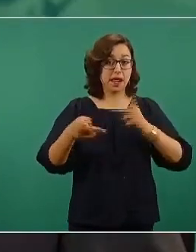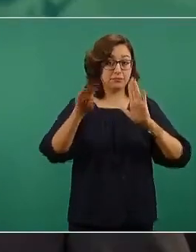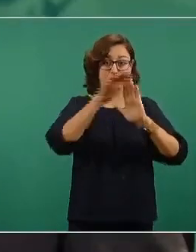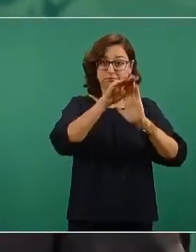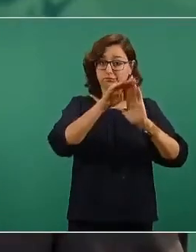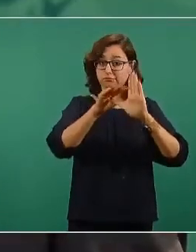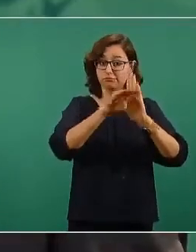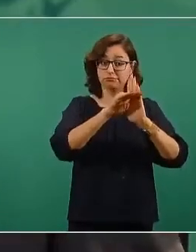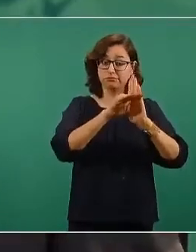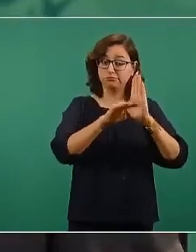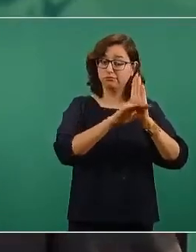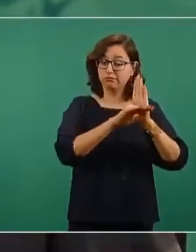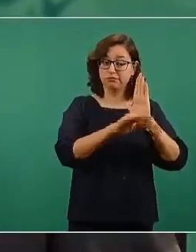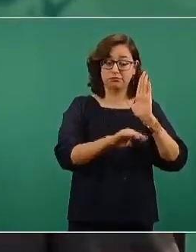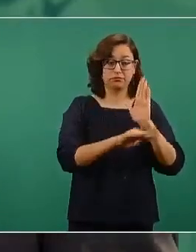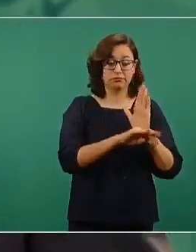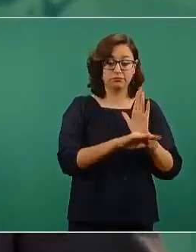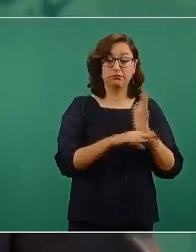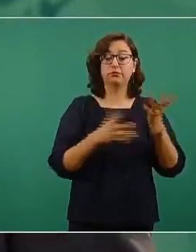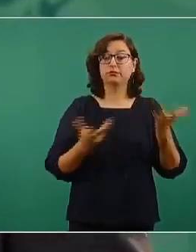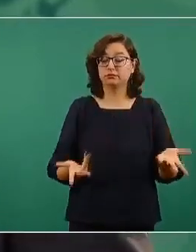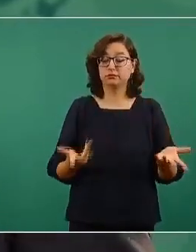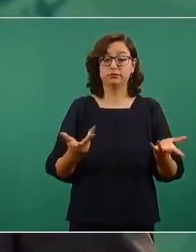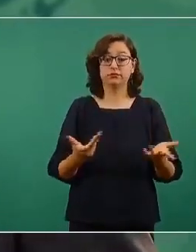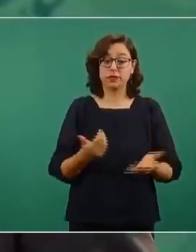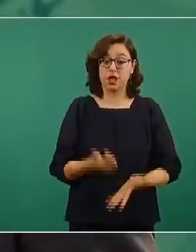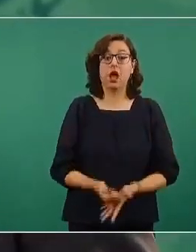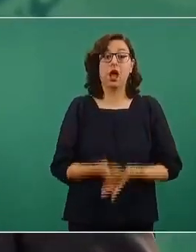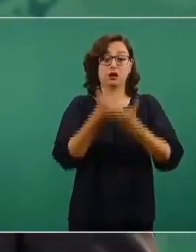consideramos nos va a ayudar a todos.